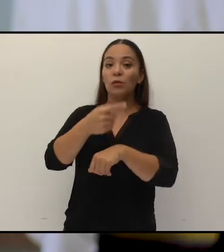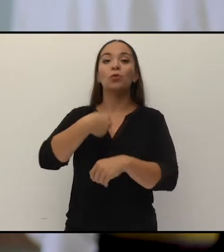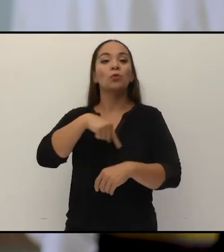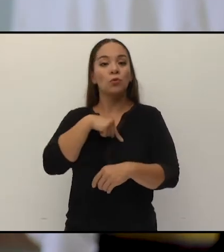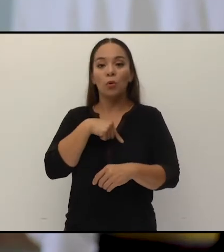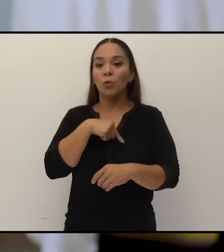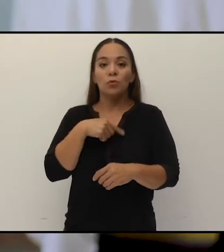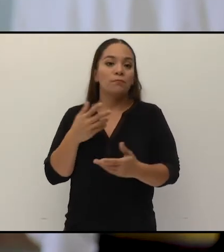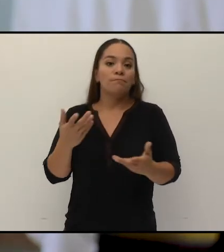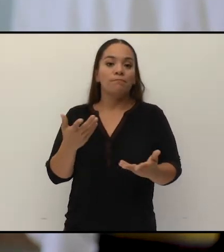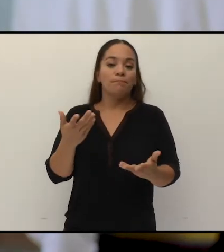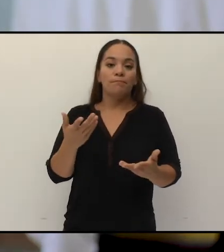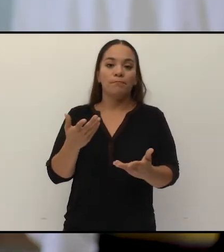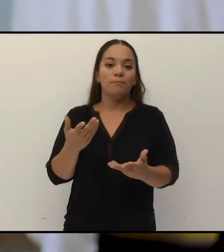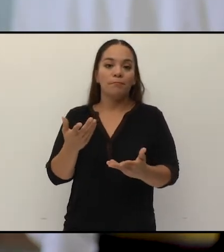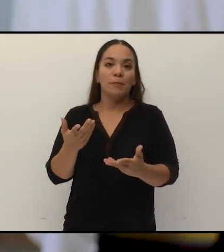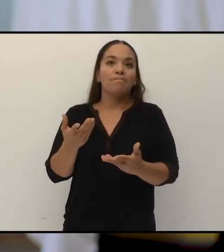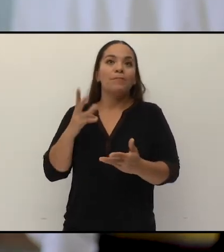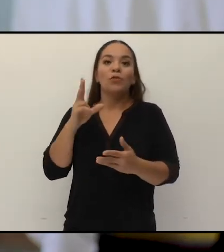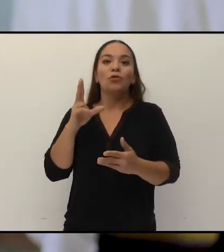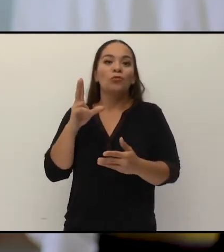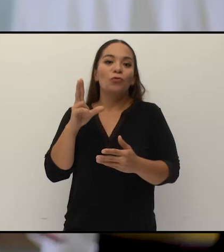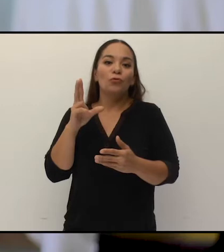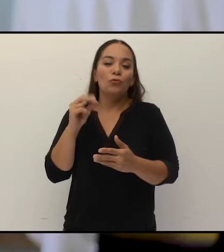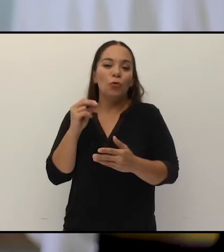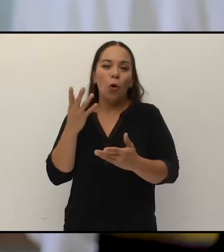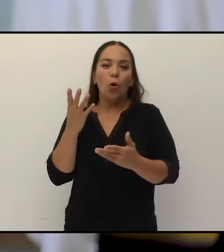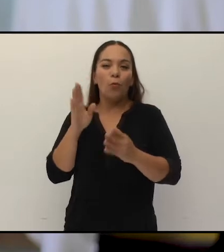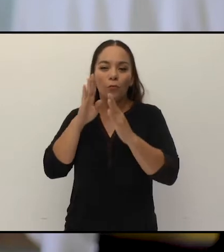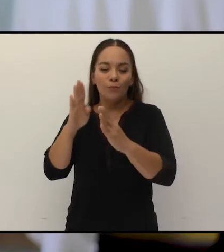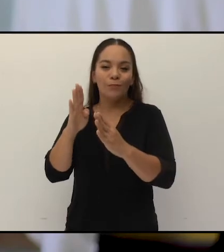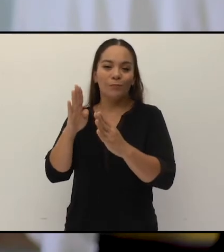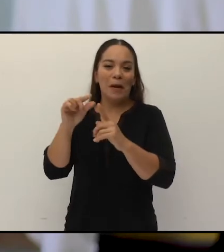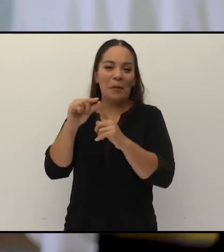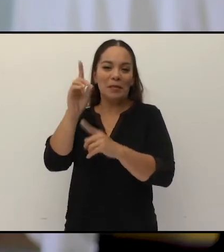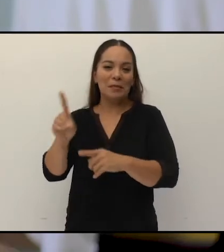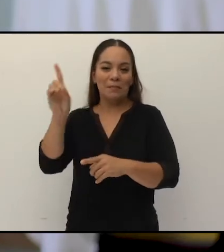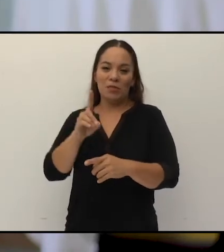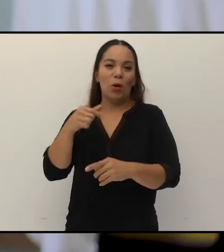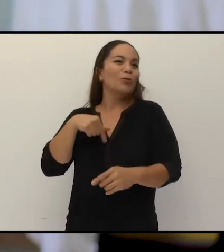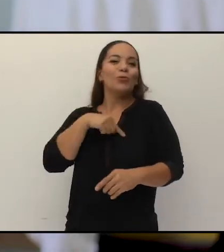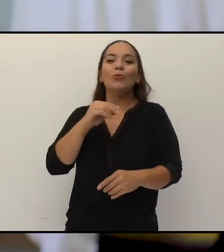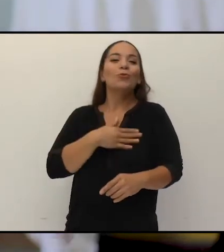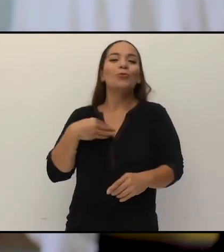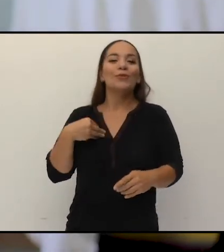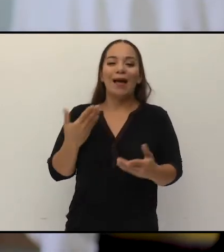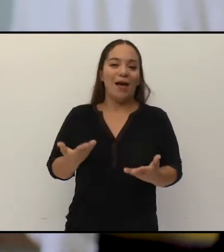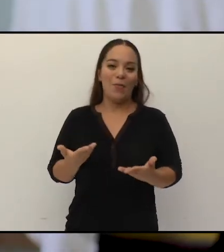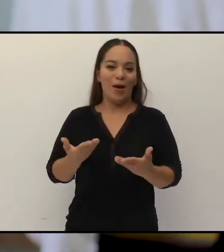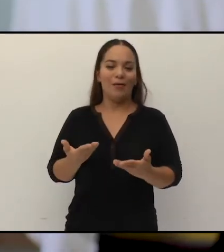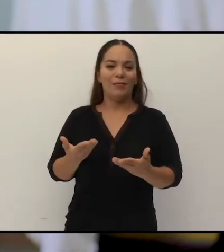en ese momento nosotros no entendíamos el término discriminación. No nos gustaba porque esa